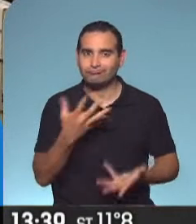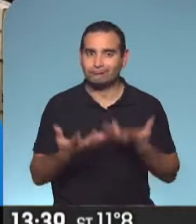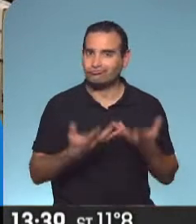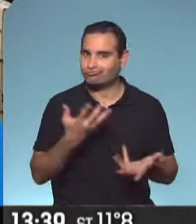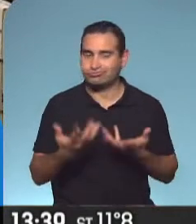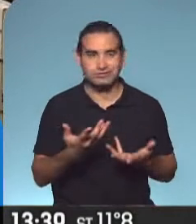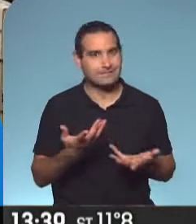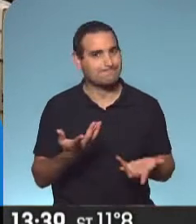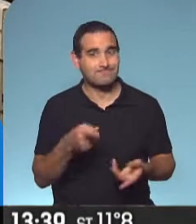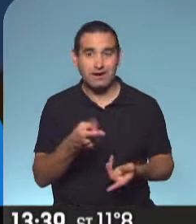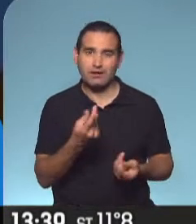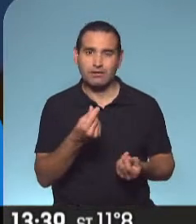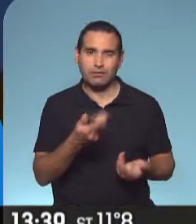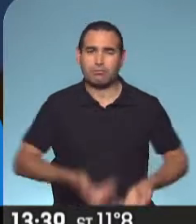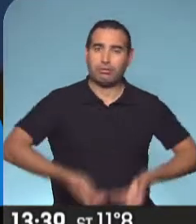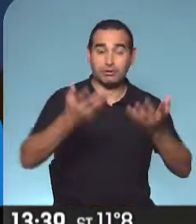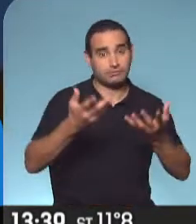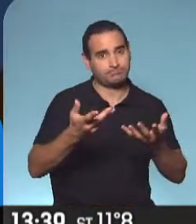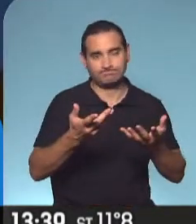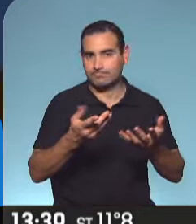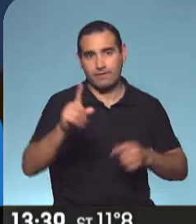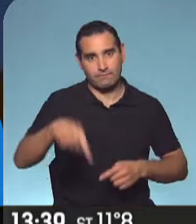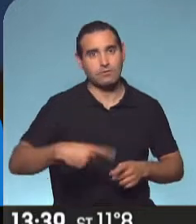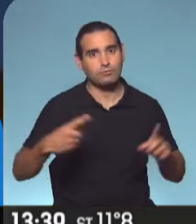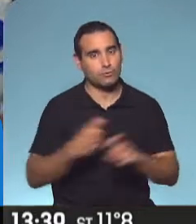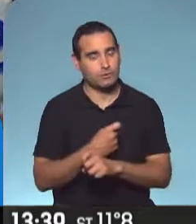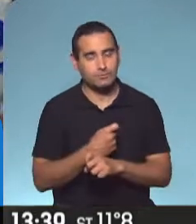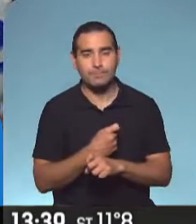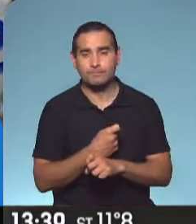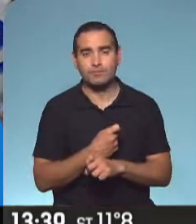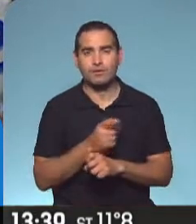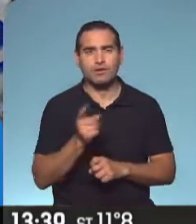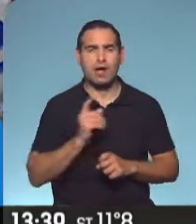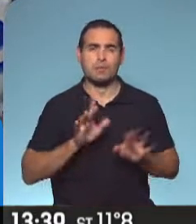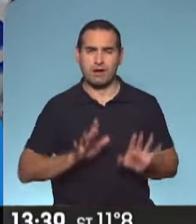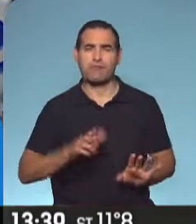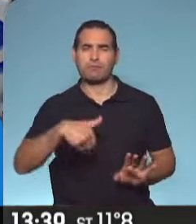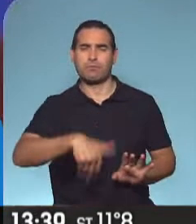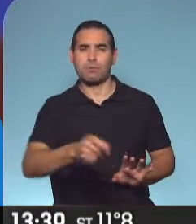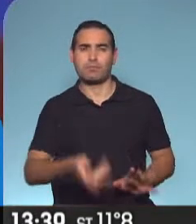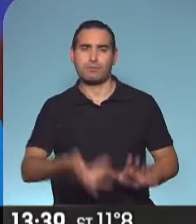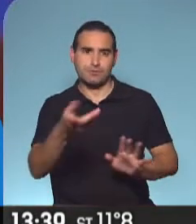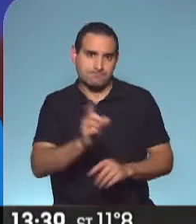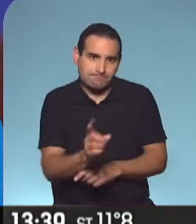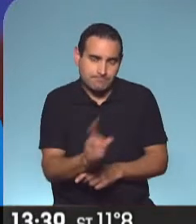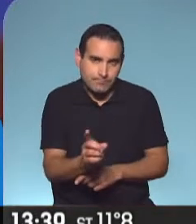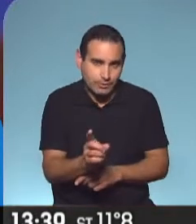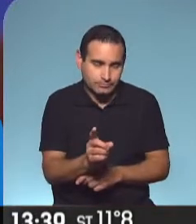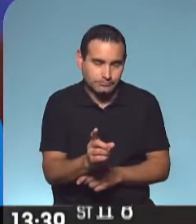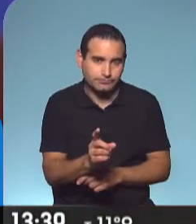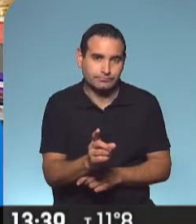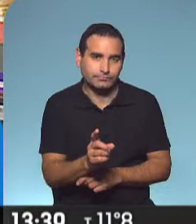no está medido esto, va a traer más complicaciones. Nadie está preparado para algo como esto, y creo